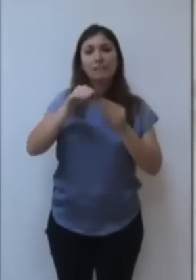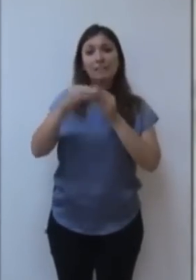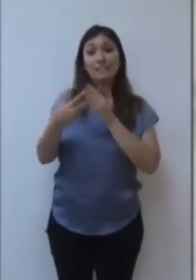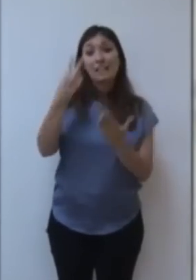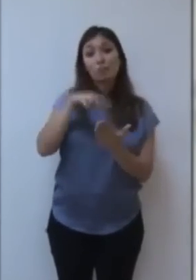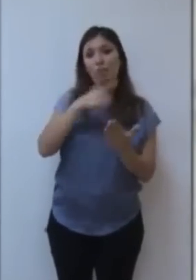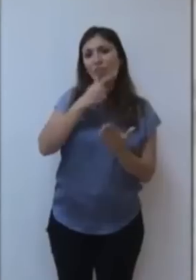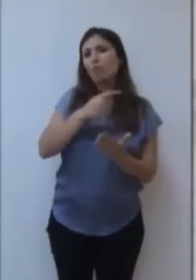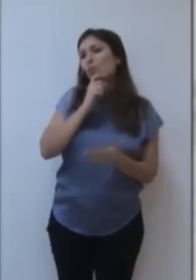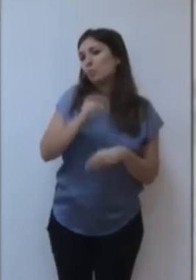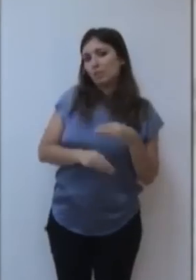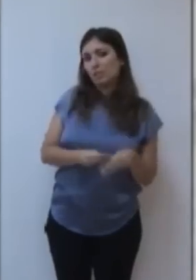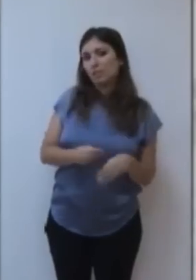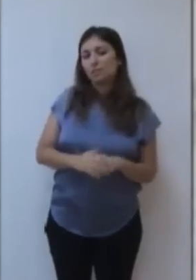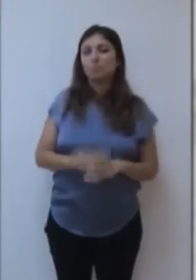fácil.